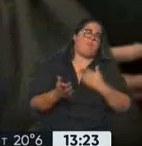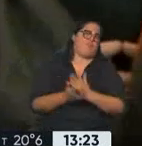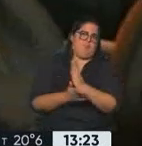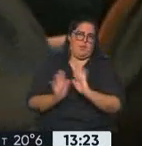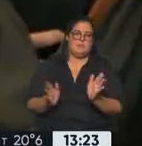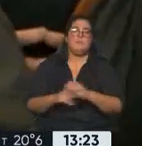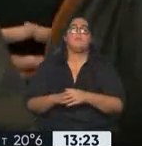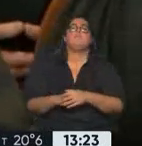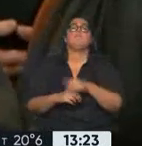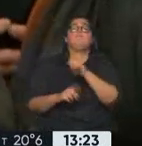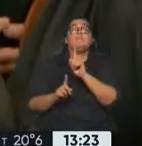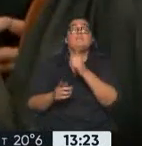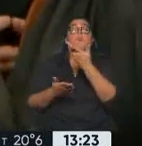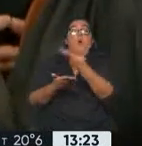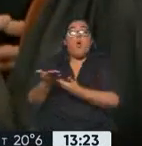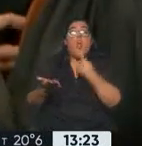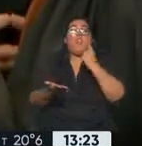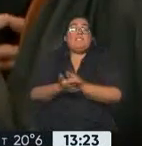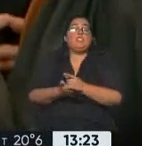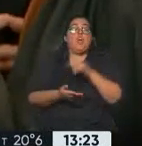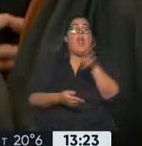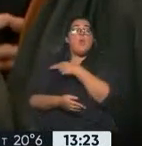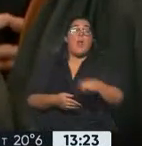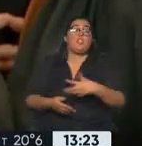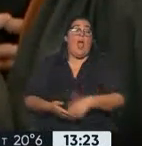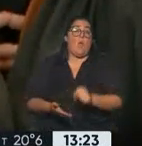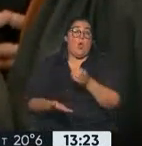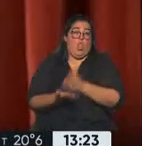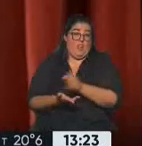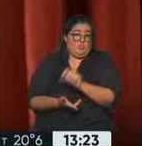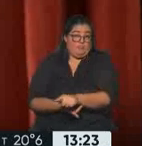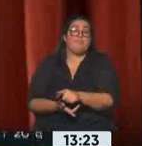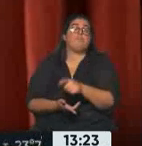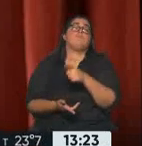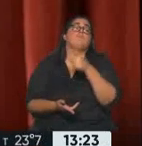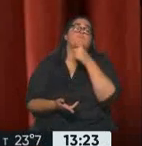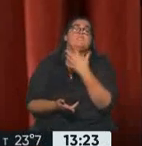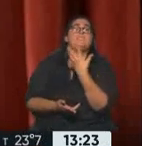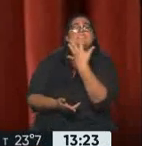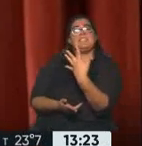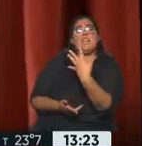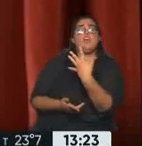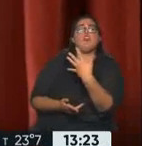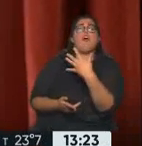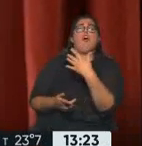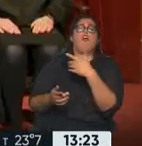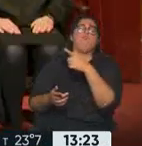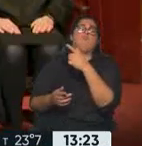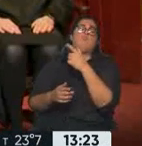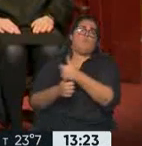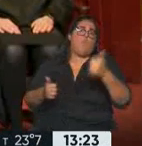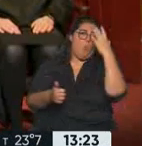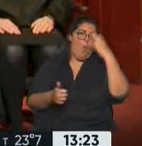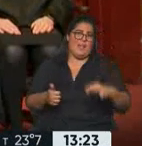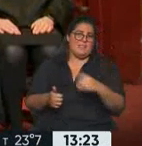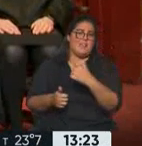favor de la anulación del aborto legal contaría con el respaldo de 5 de los jueces integrantes de la Corte de mayoría republicana y el rechazo de